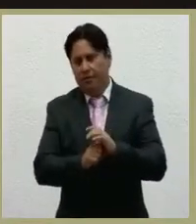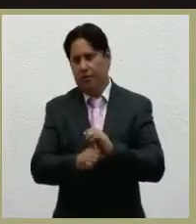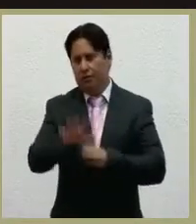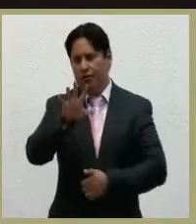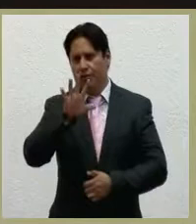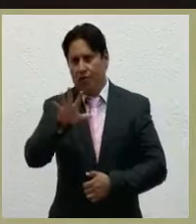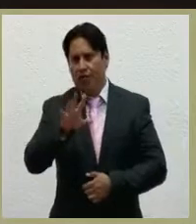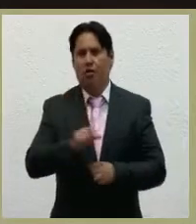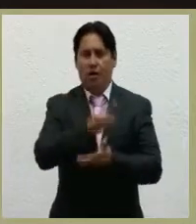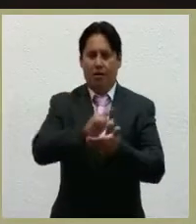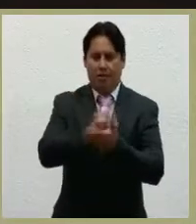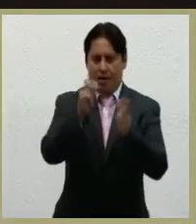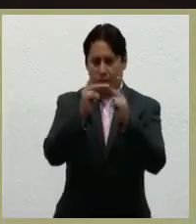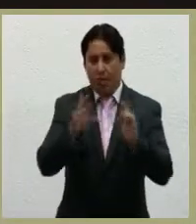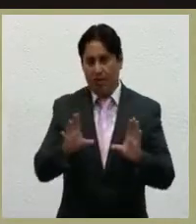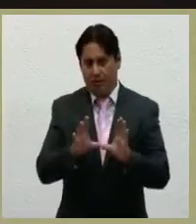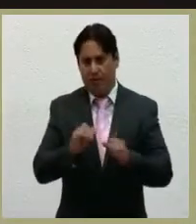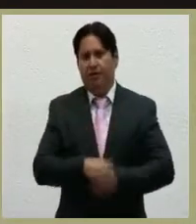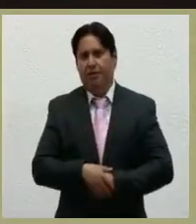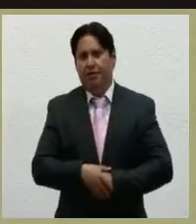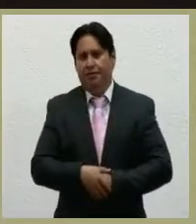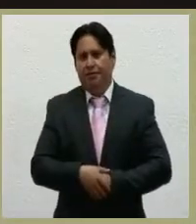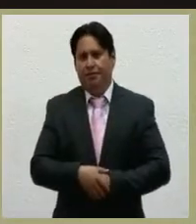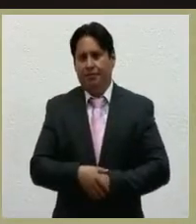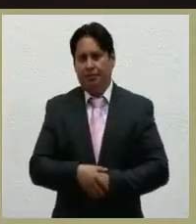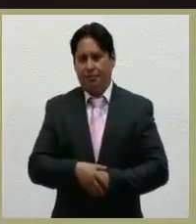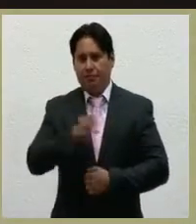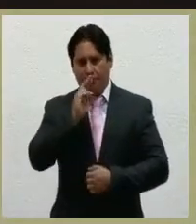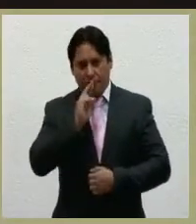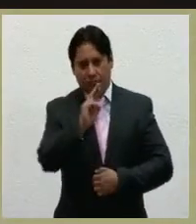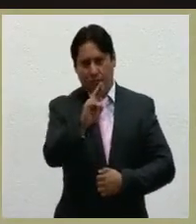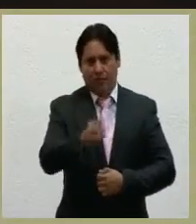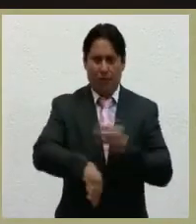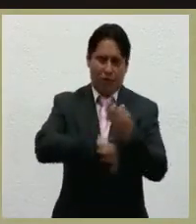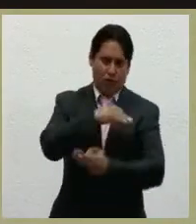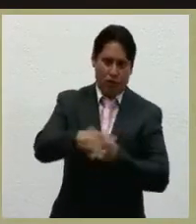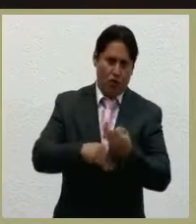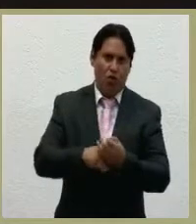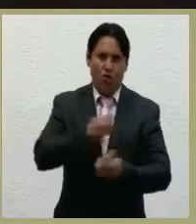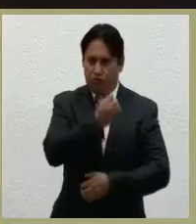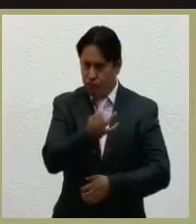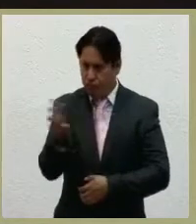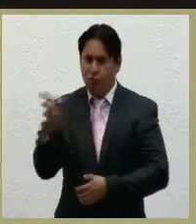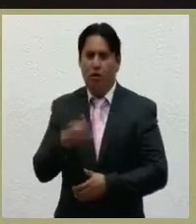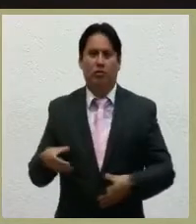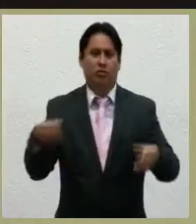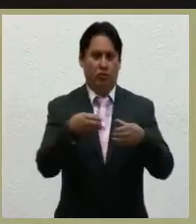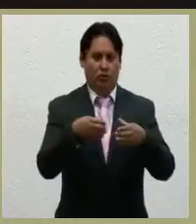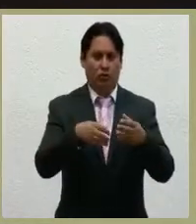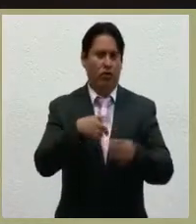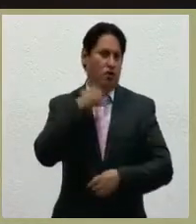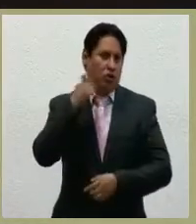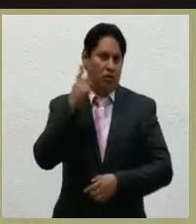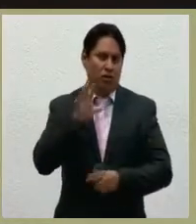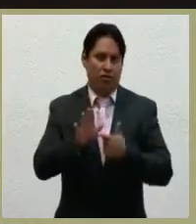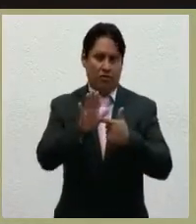de Protección Civil del Estado de Chiapas. Así lo resolvieron y dictaminaron por unanimidad de votos de los diputados presentes de